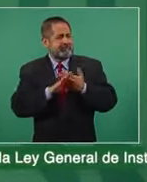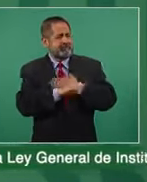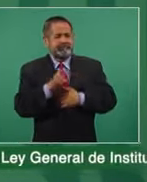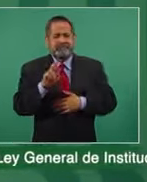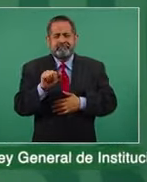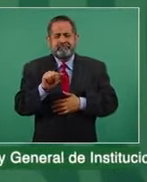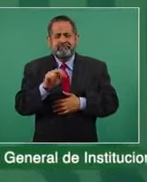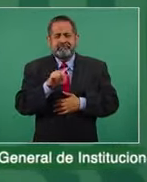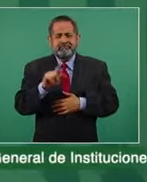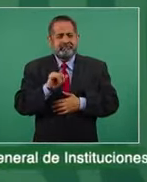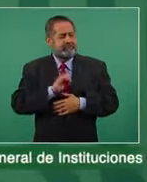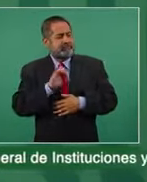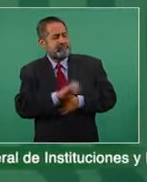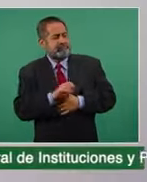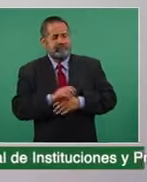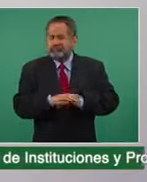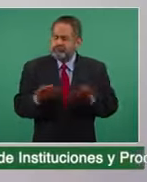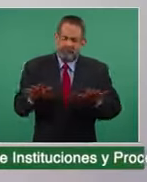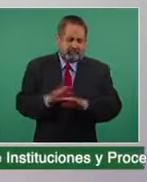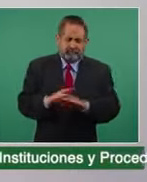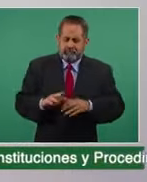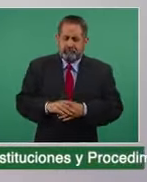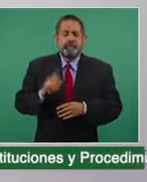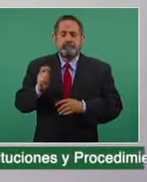tenemos que cambiar. Por eso